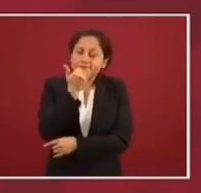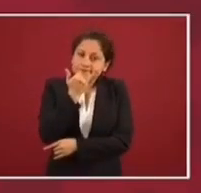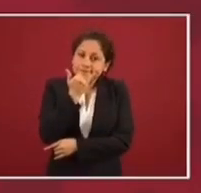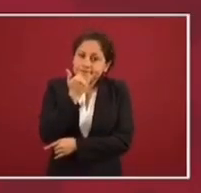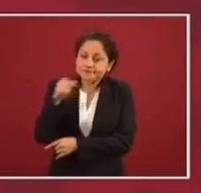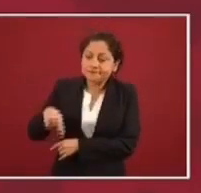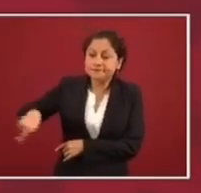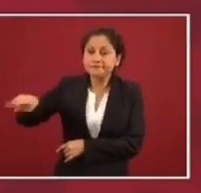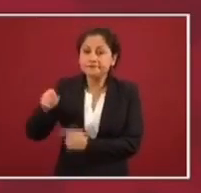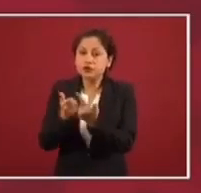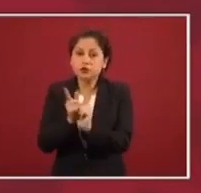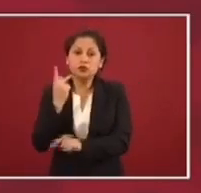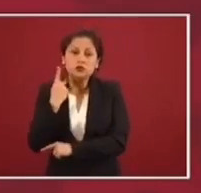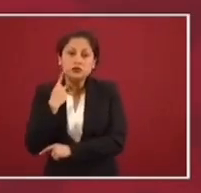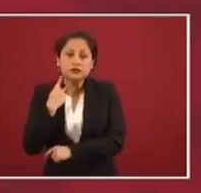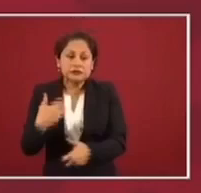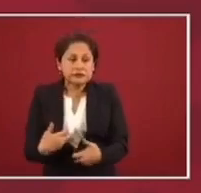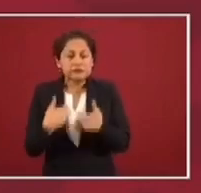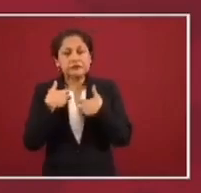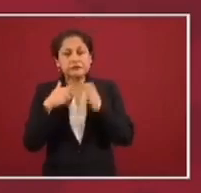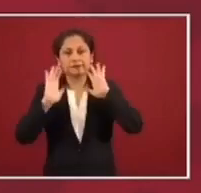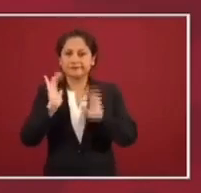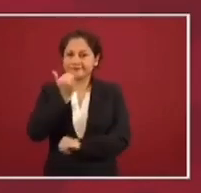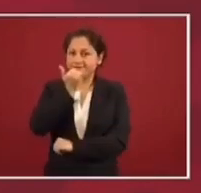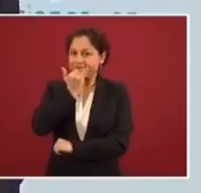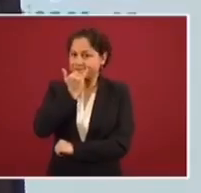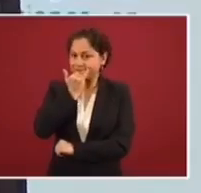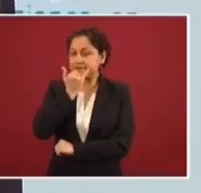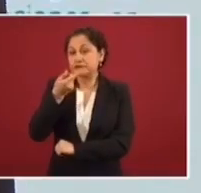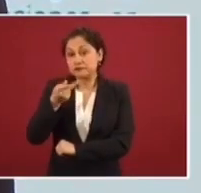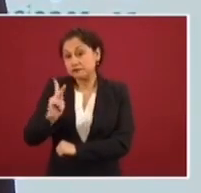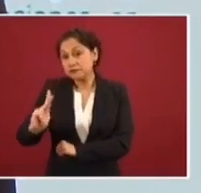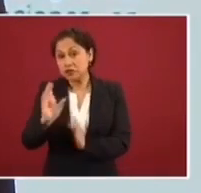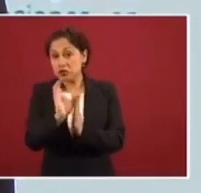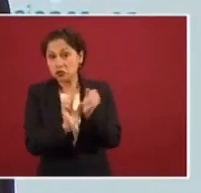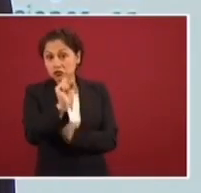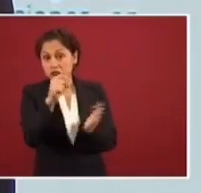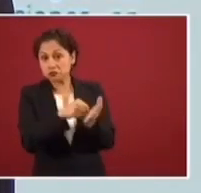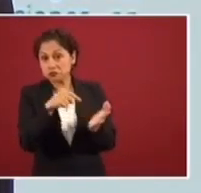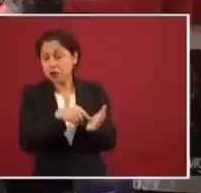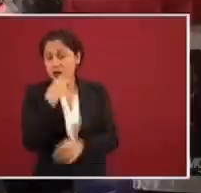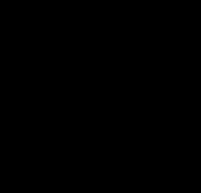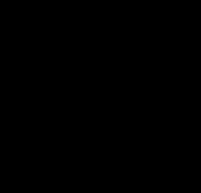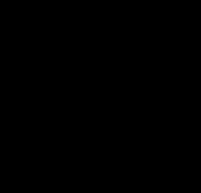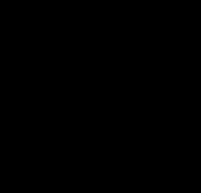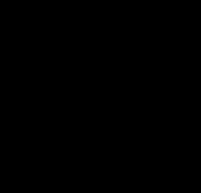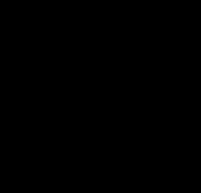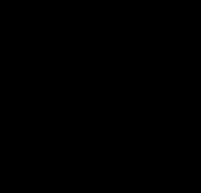pero los partidos, de acuerdo a la Constitución, son entidades de interés público.